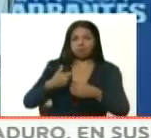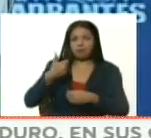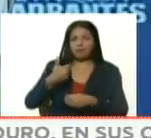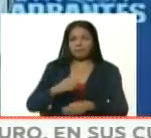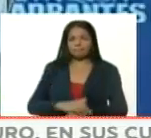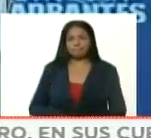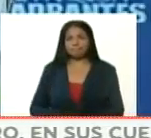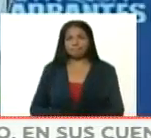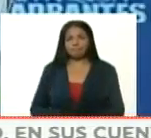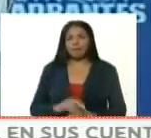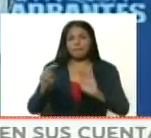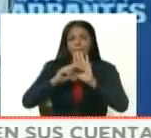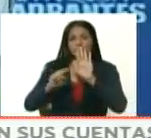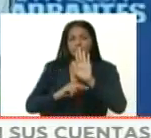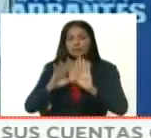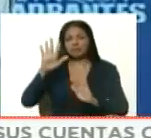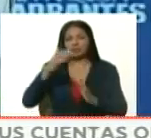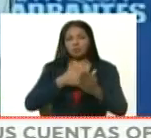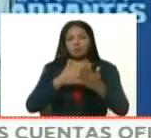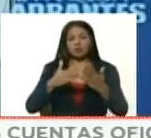orden de